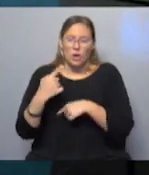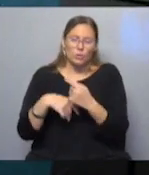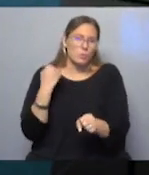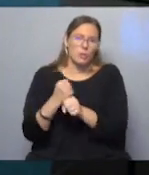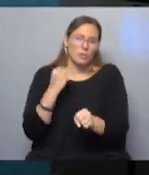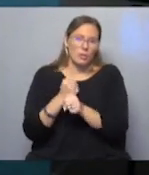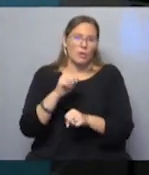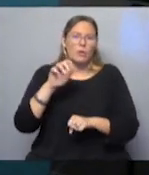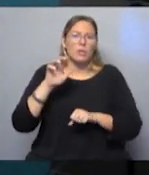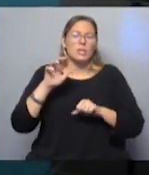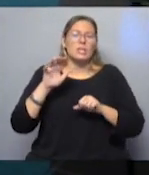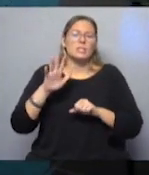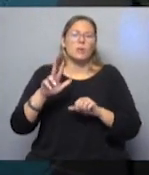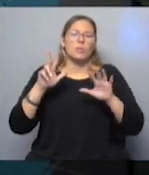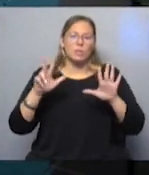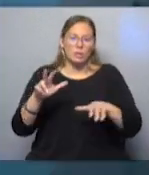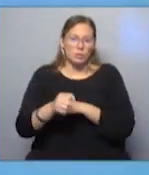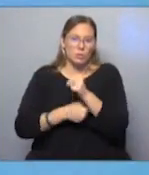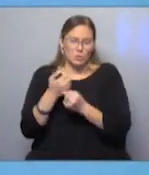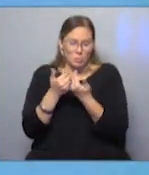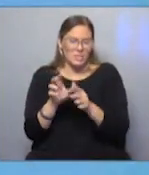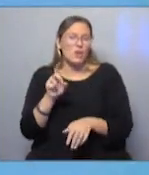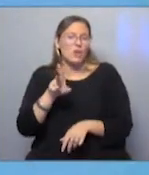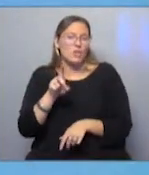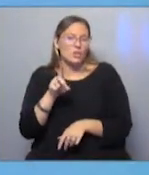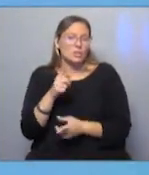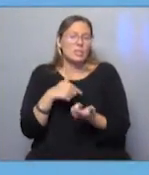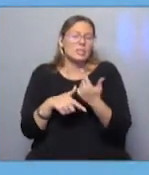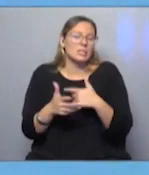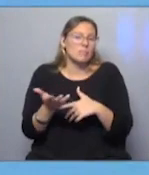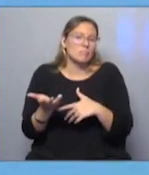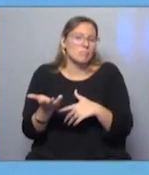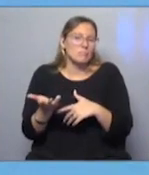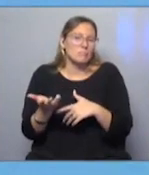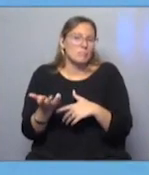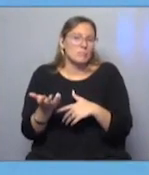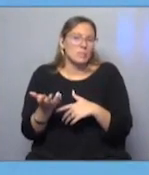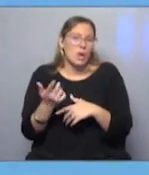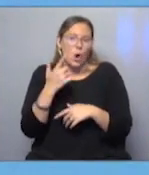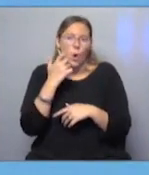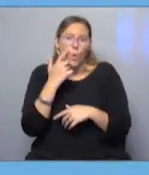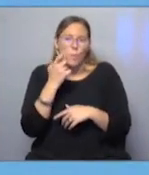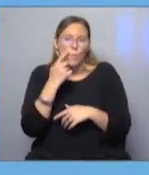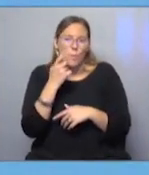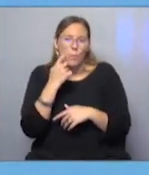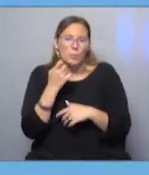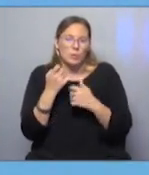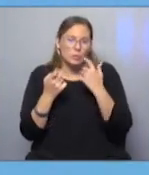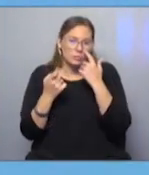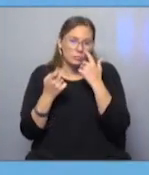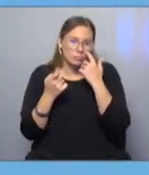58 años de su vida yo empecé a los 12 entonces éste el hombre es como que